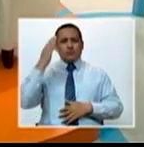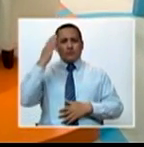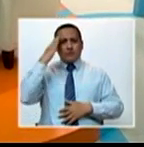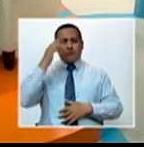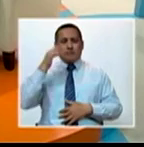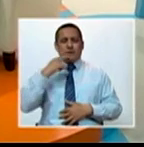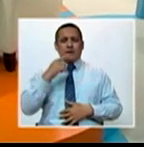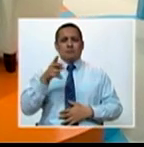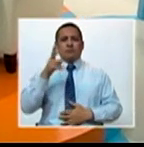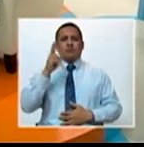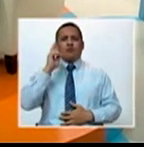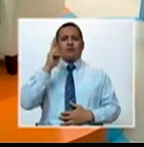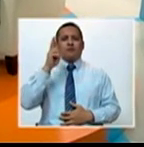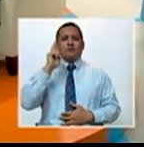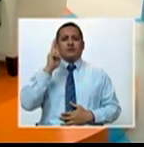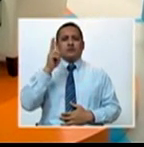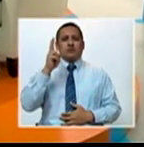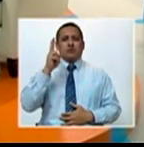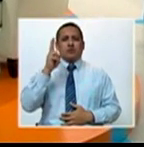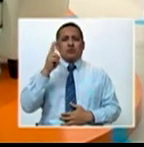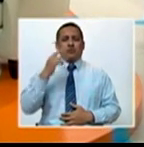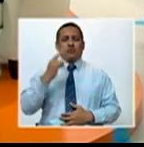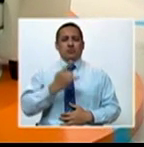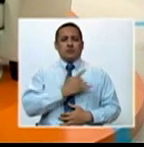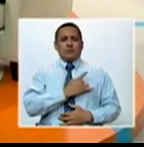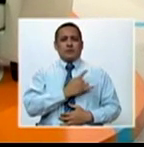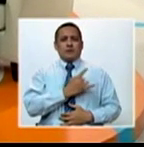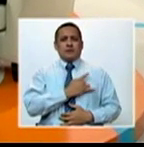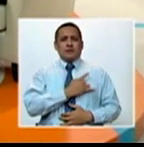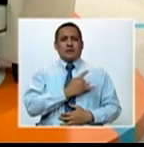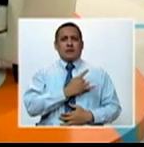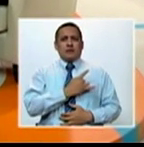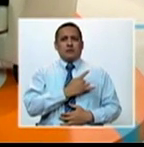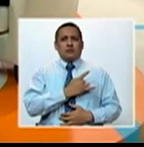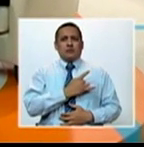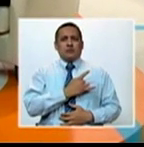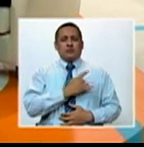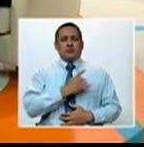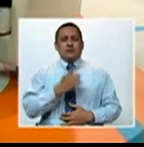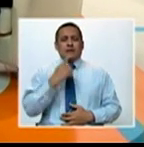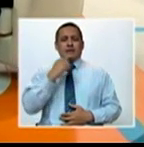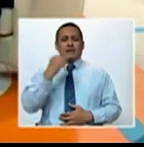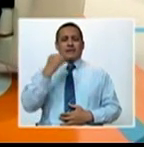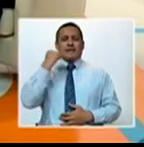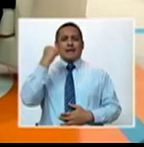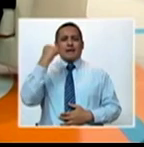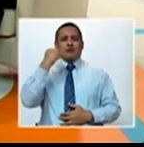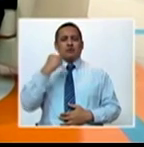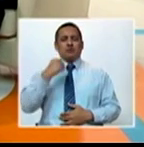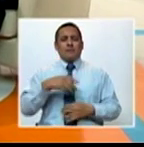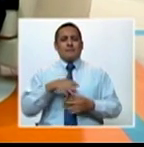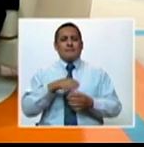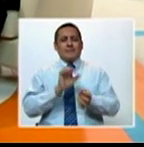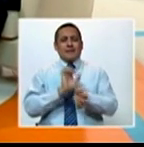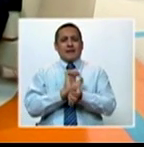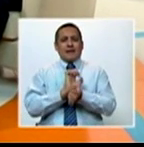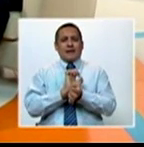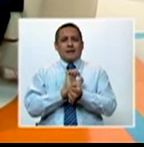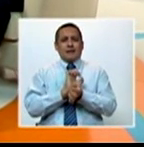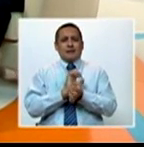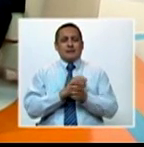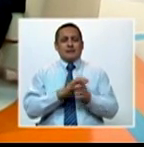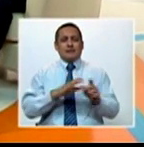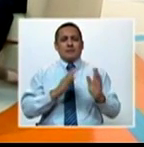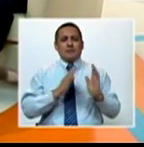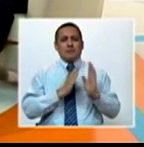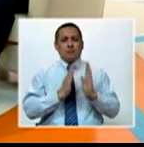universitario de Derecho Penal y Procesal Penal en la Universidad Mayor